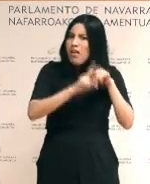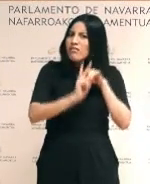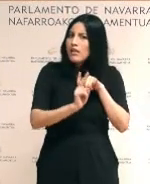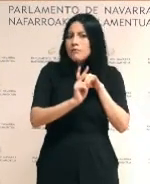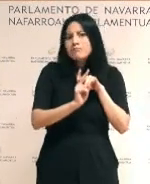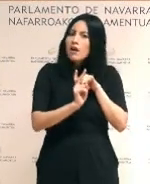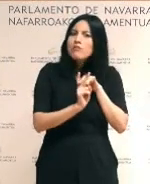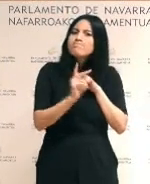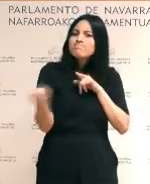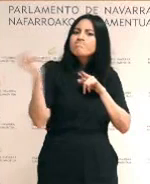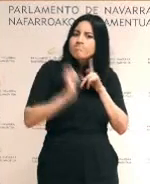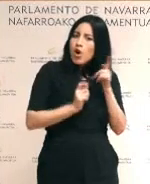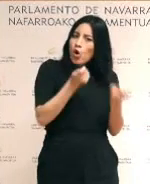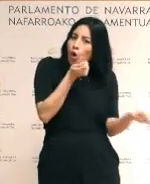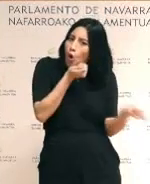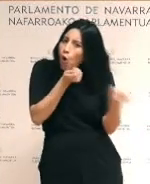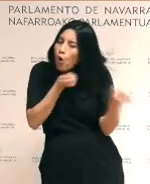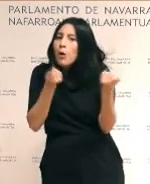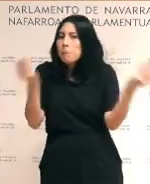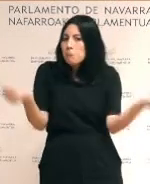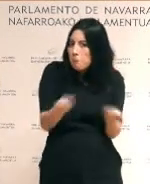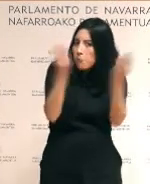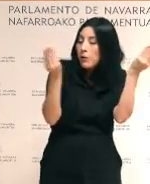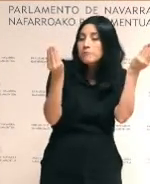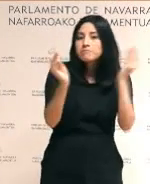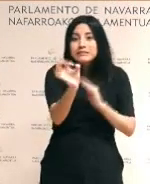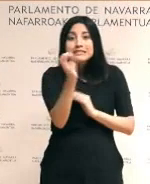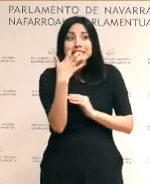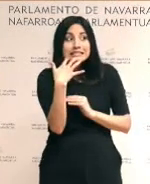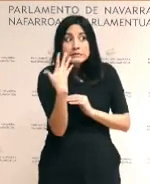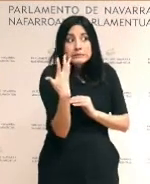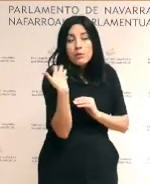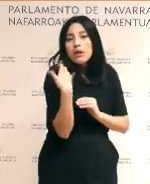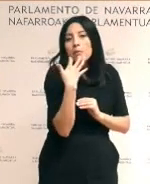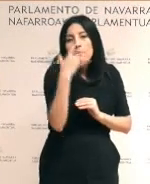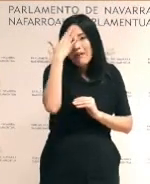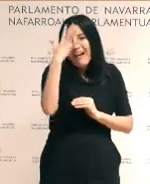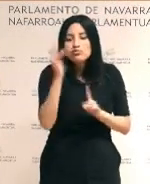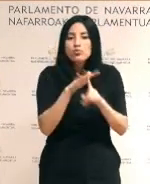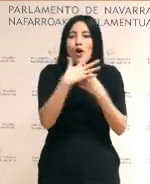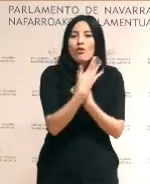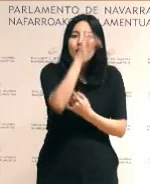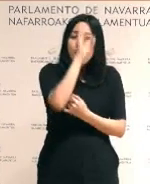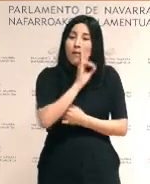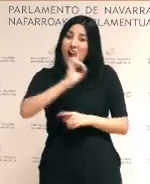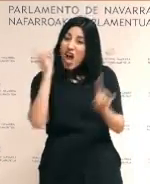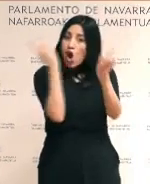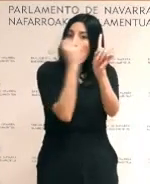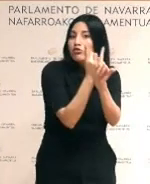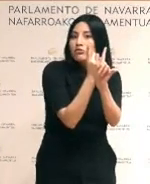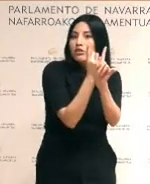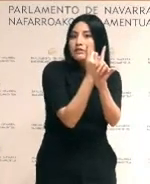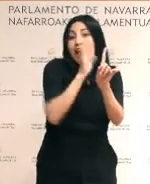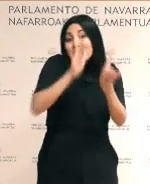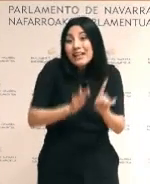periodística, mejorables en algunos casos, porque, por ejemplo, si ya se ha generado un daño en tu honor o en tu imagen, es imposible repararlo por